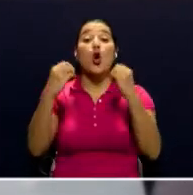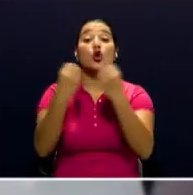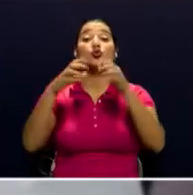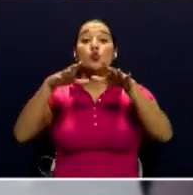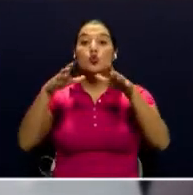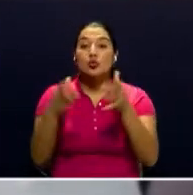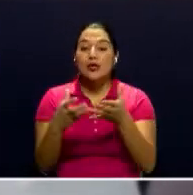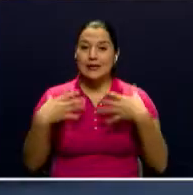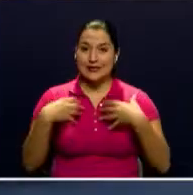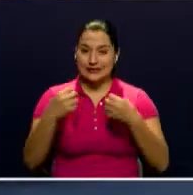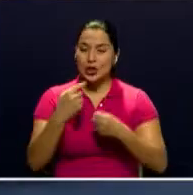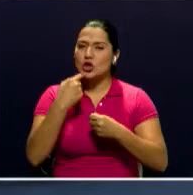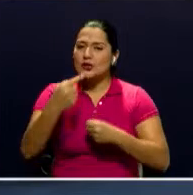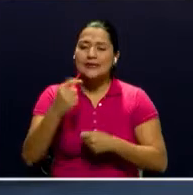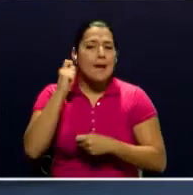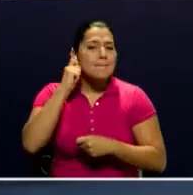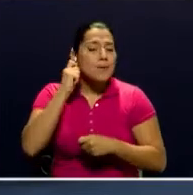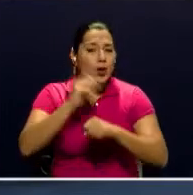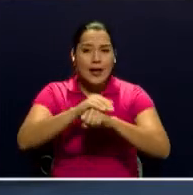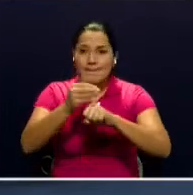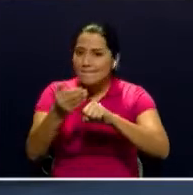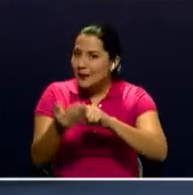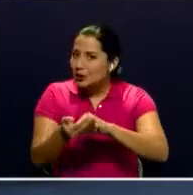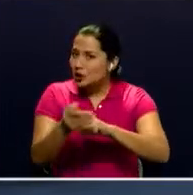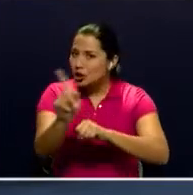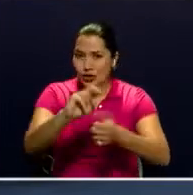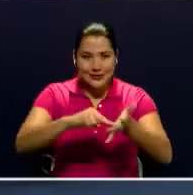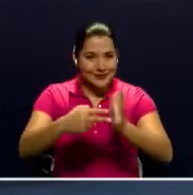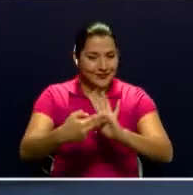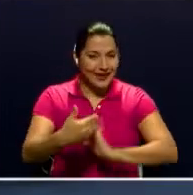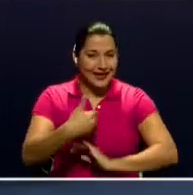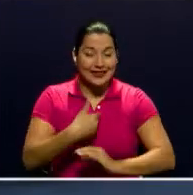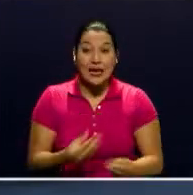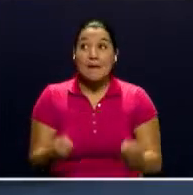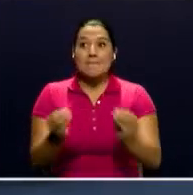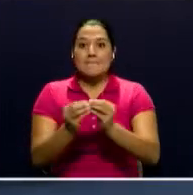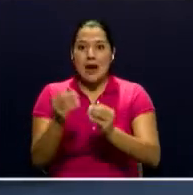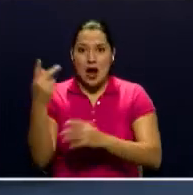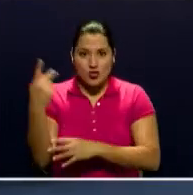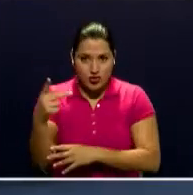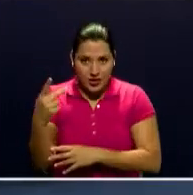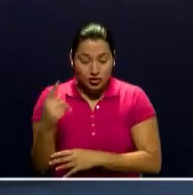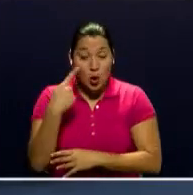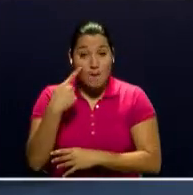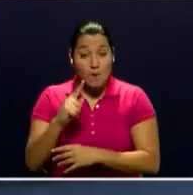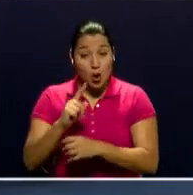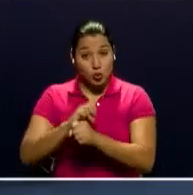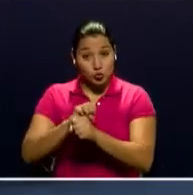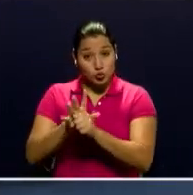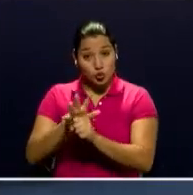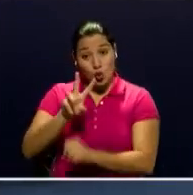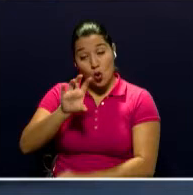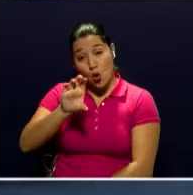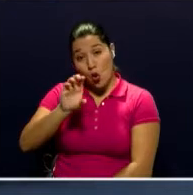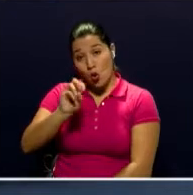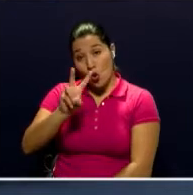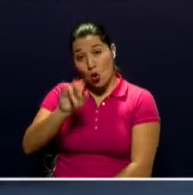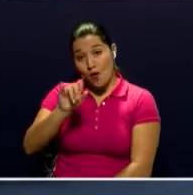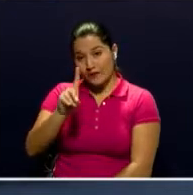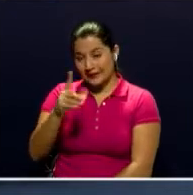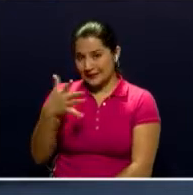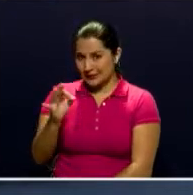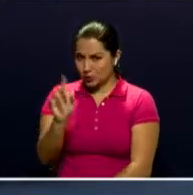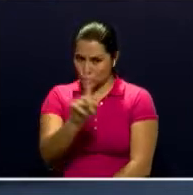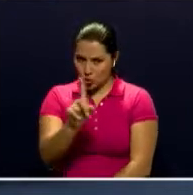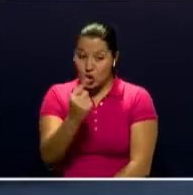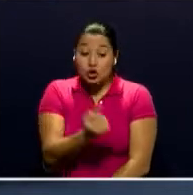mujeres embarazadas no tienen mayor riesgo por el COVID-19. Solo un 1% de